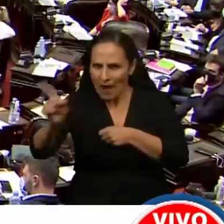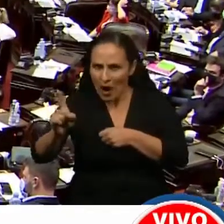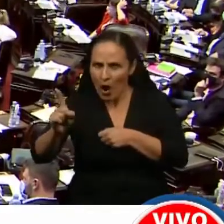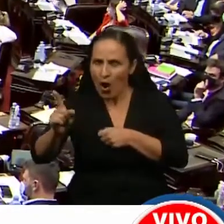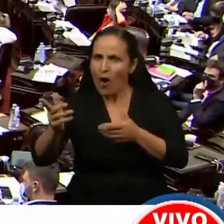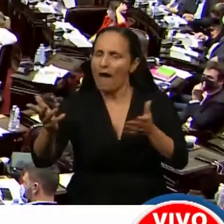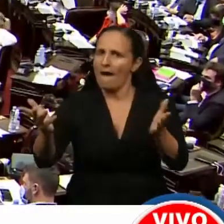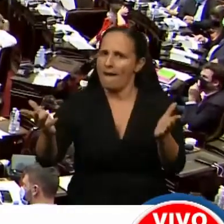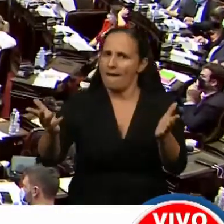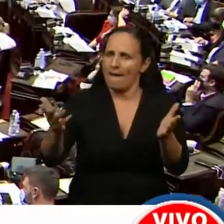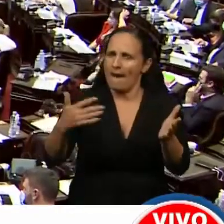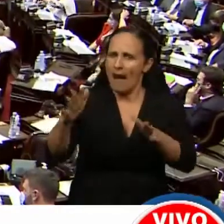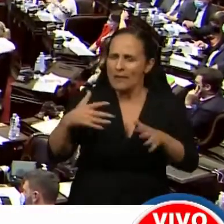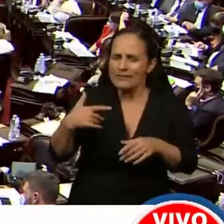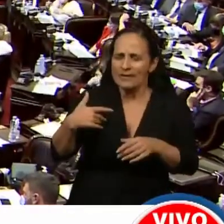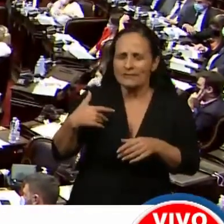uno mira